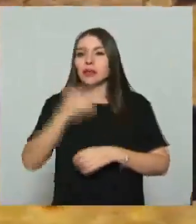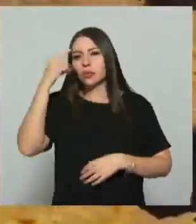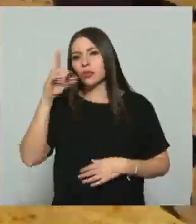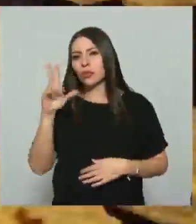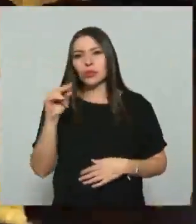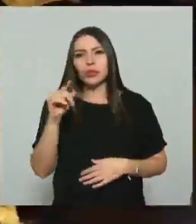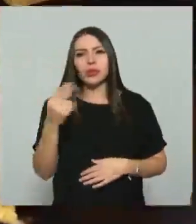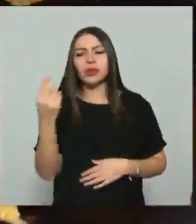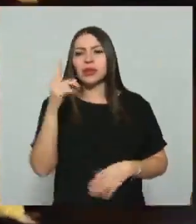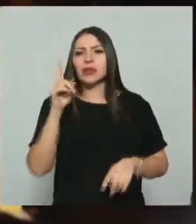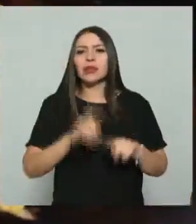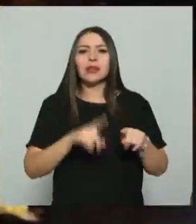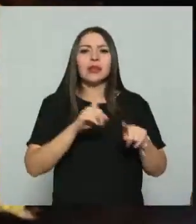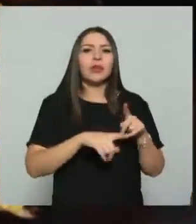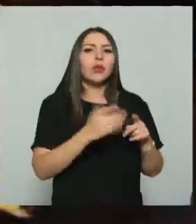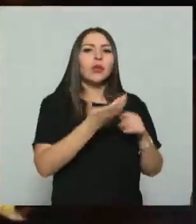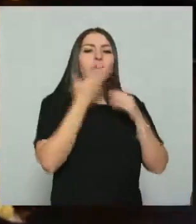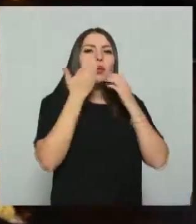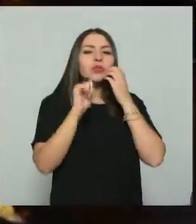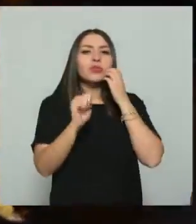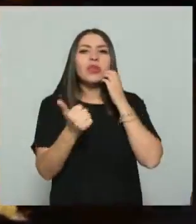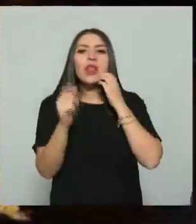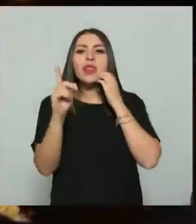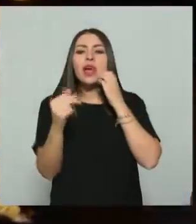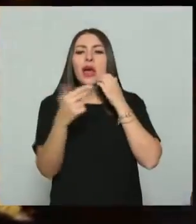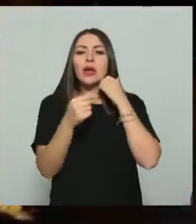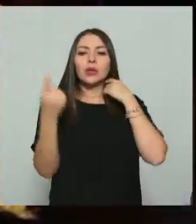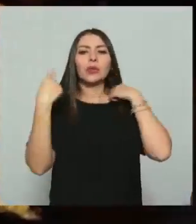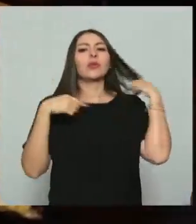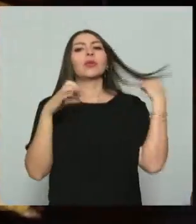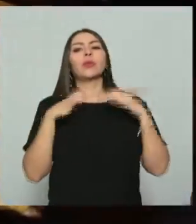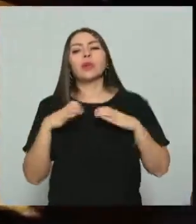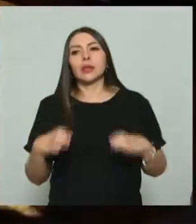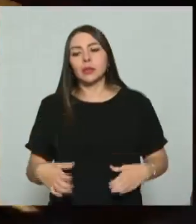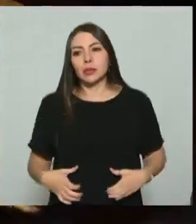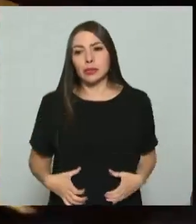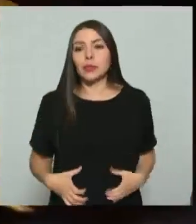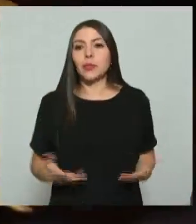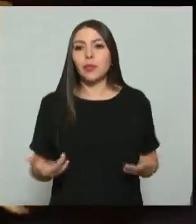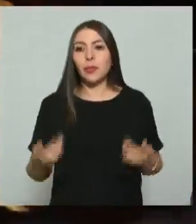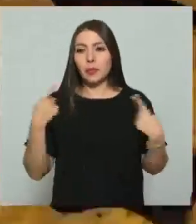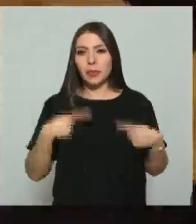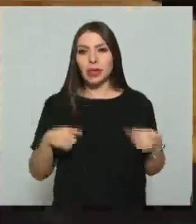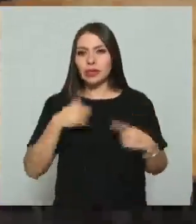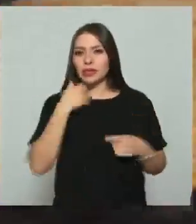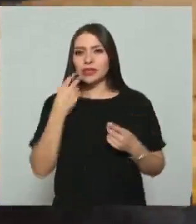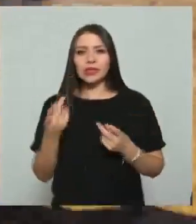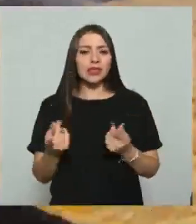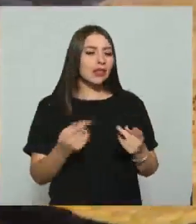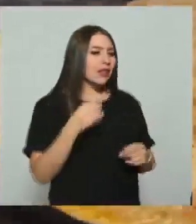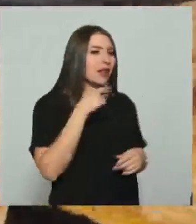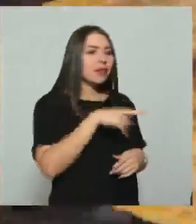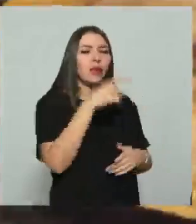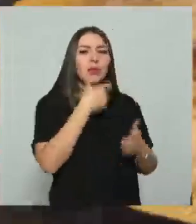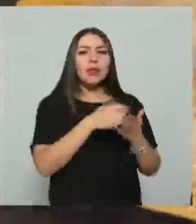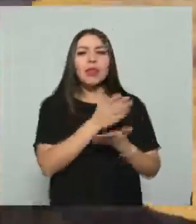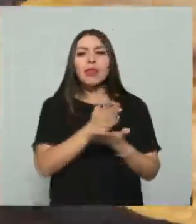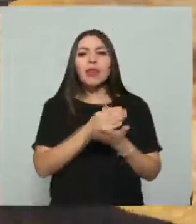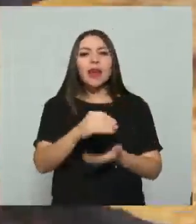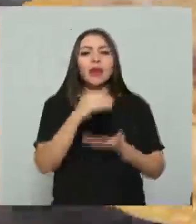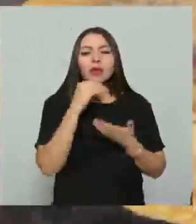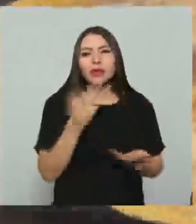con costumbres que nos están haciendo daño por practicidad. O sea, la gente quiere algo práctico y se va a los taquitos, pero